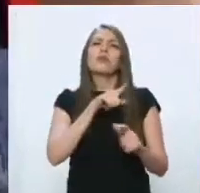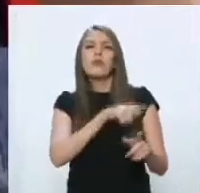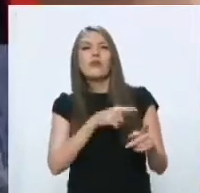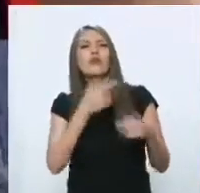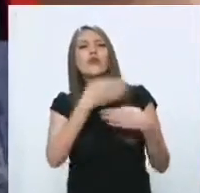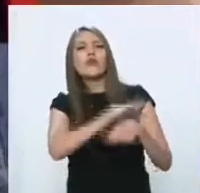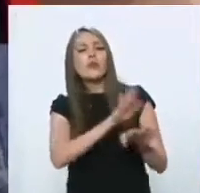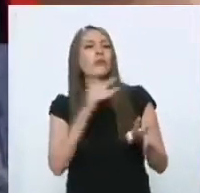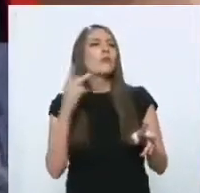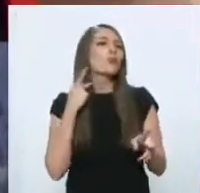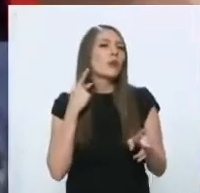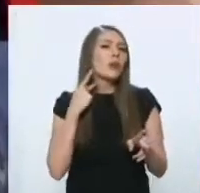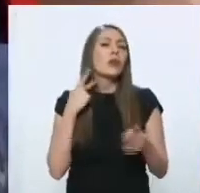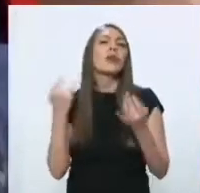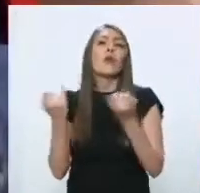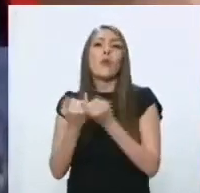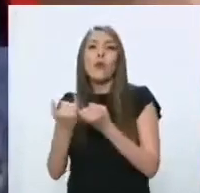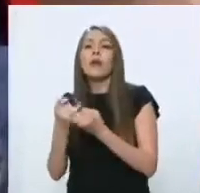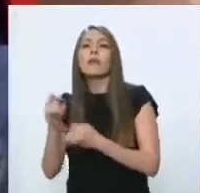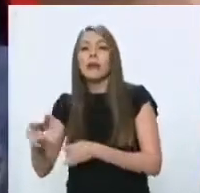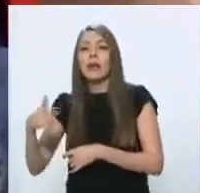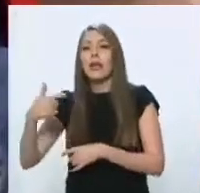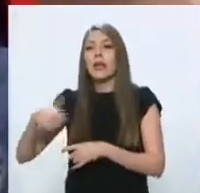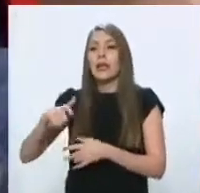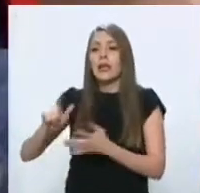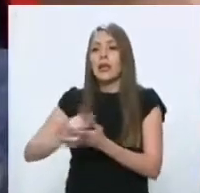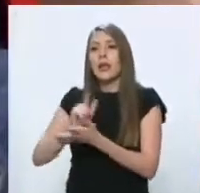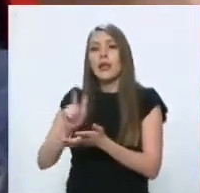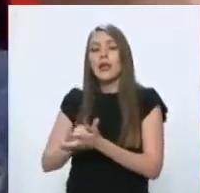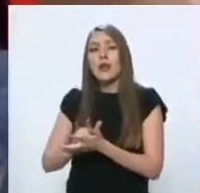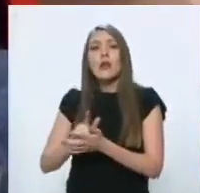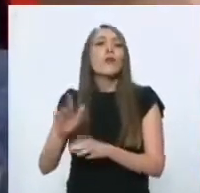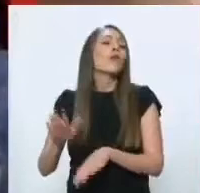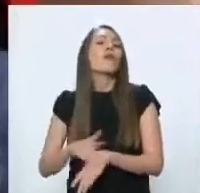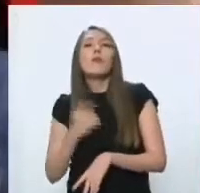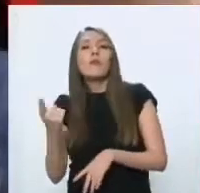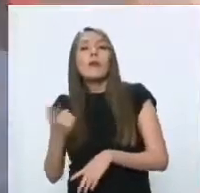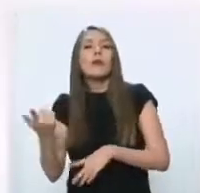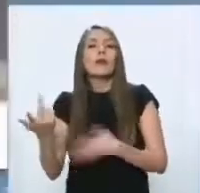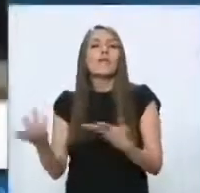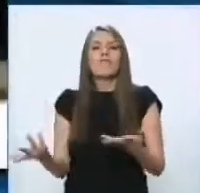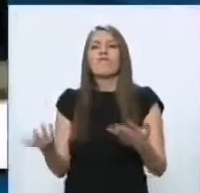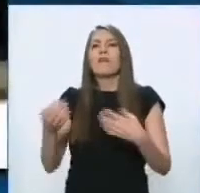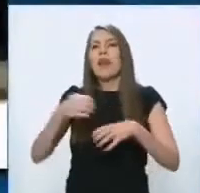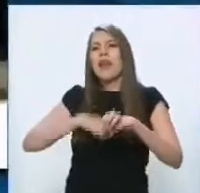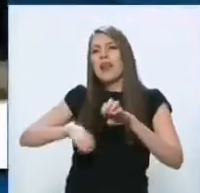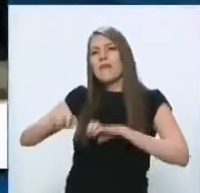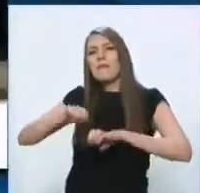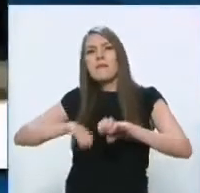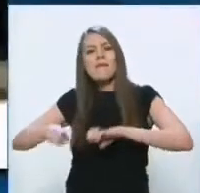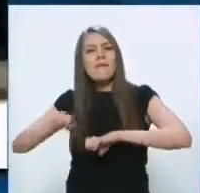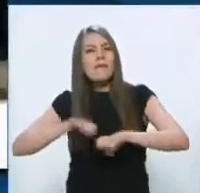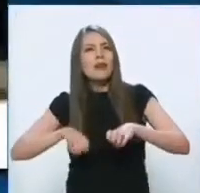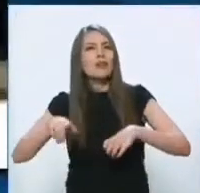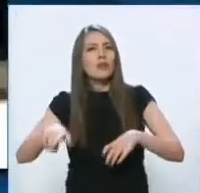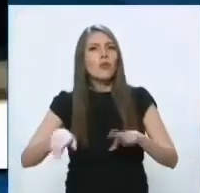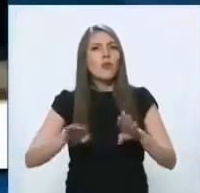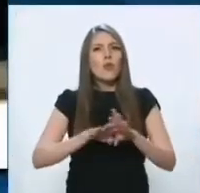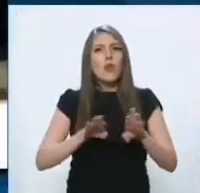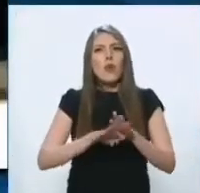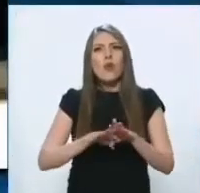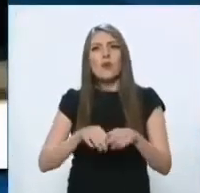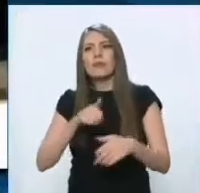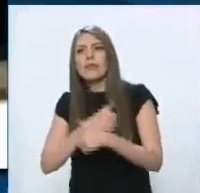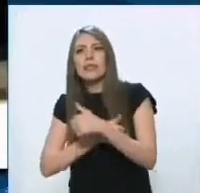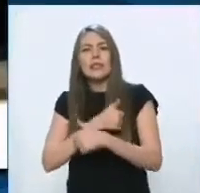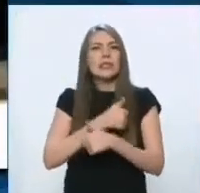riqueza legítima, porque finalmente, digamos, todos los que están compitiendo, los empresarios que están compitiendo, tienen que competir